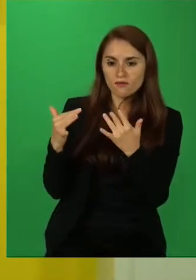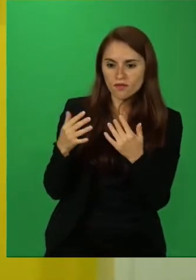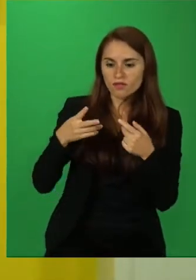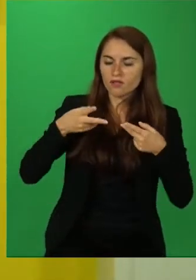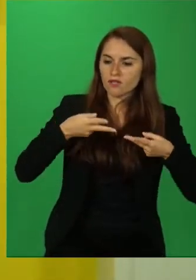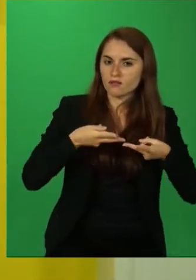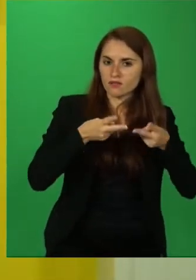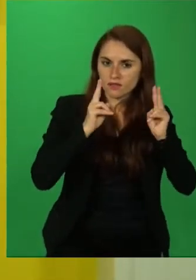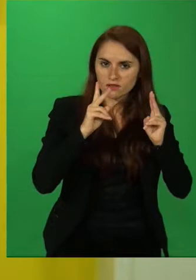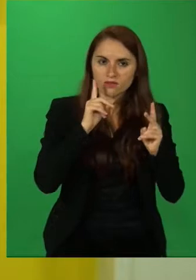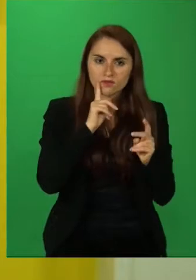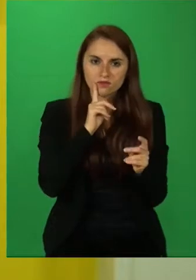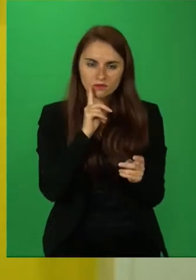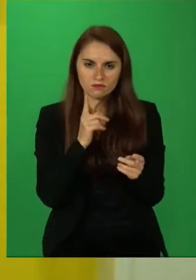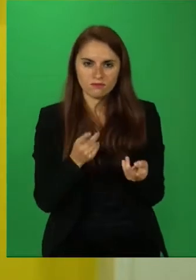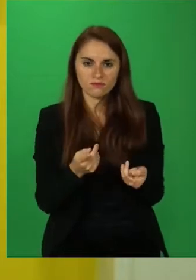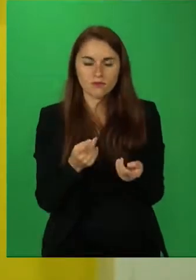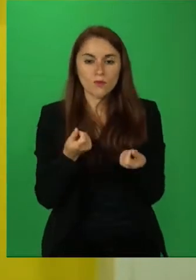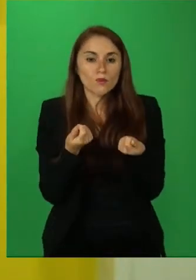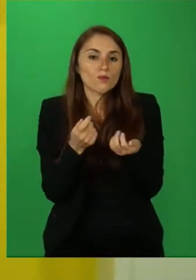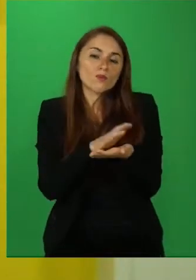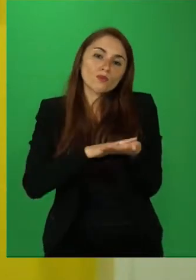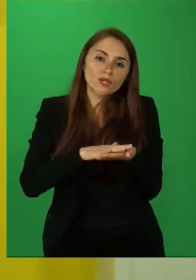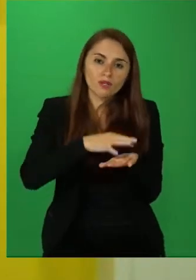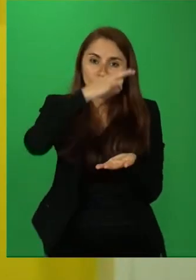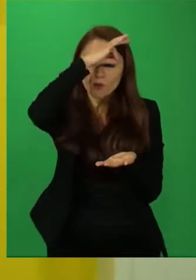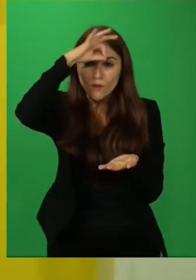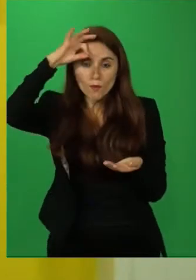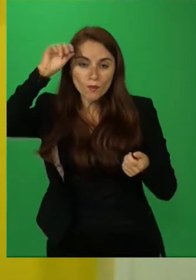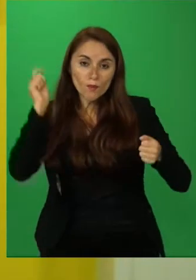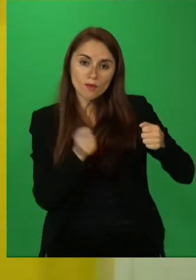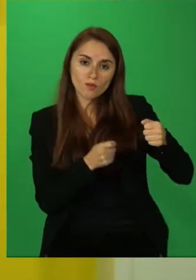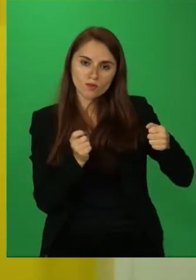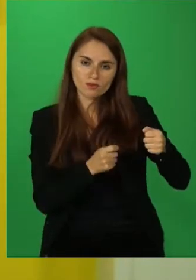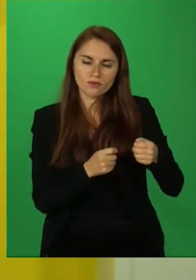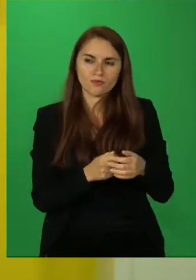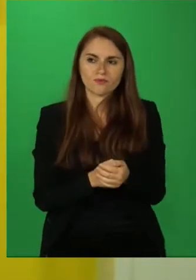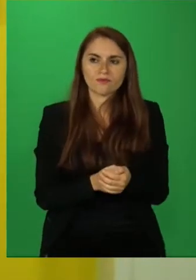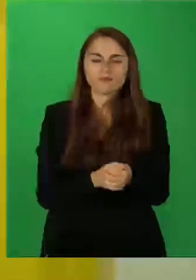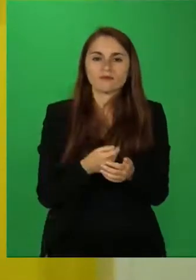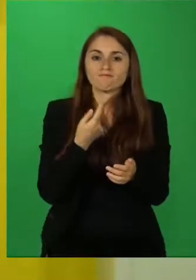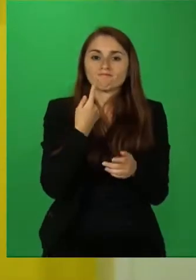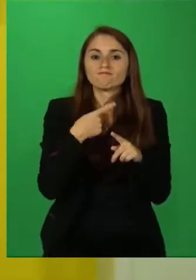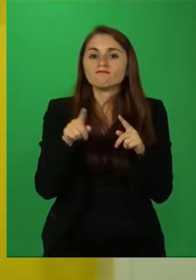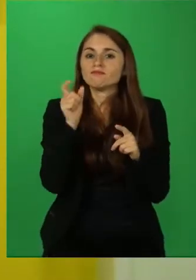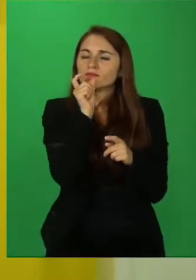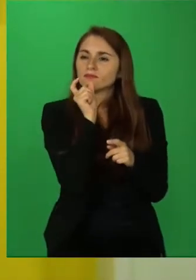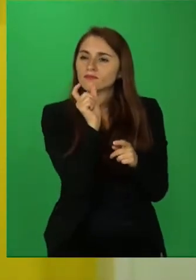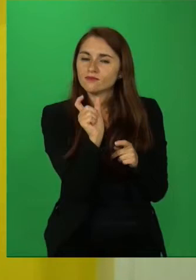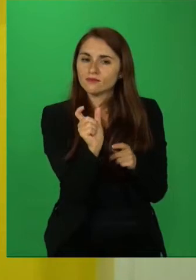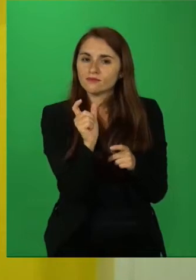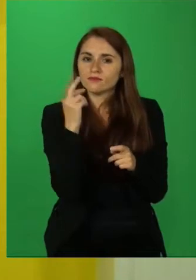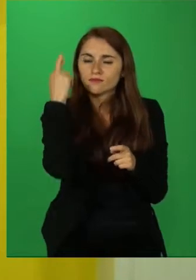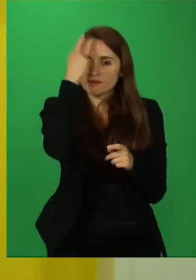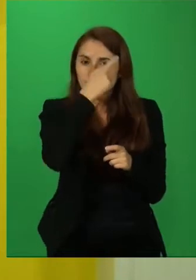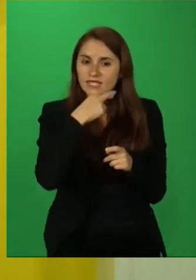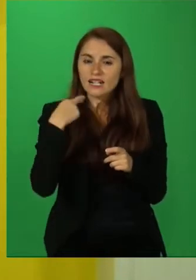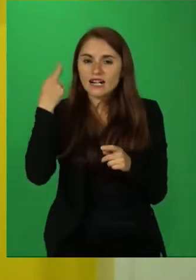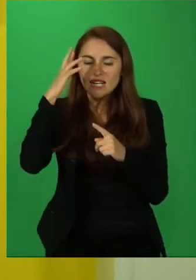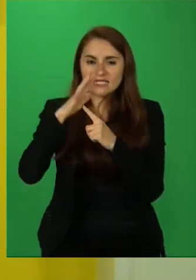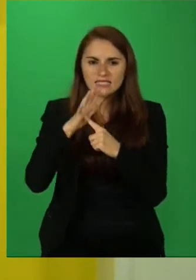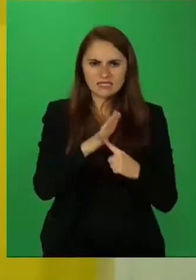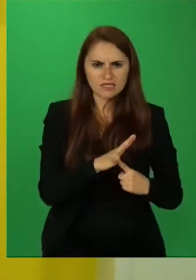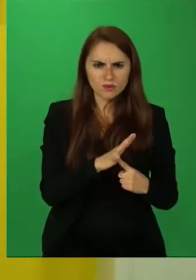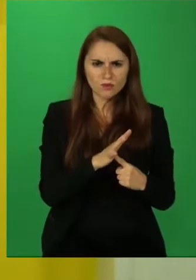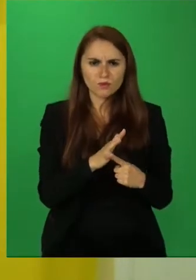mapuches. ¿Bien? Fíjate acá en la palabra racismo. Sabemos por experiencia o por conocimiento previo que